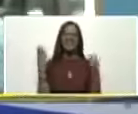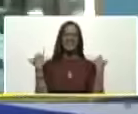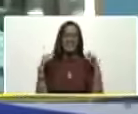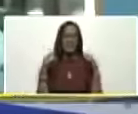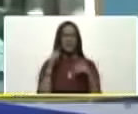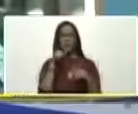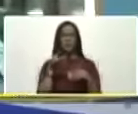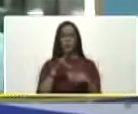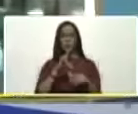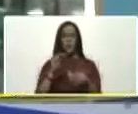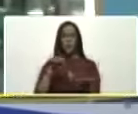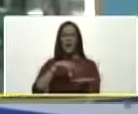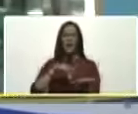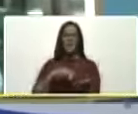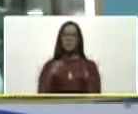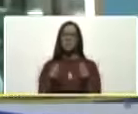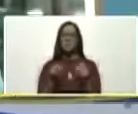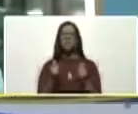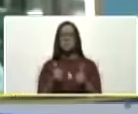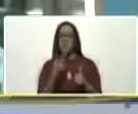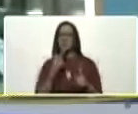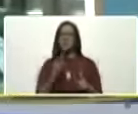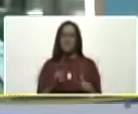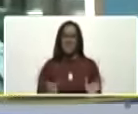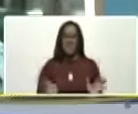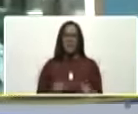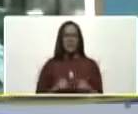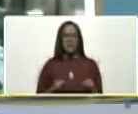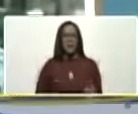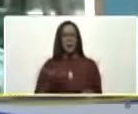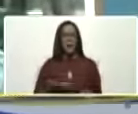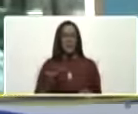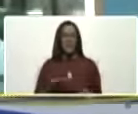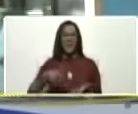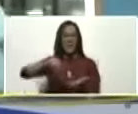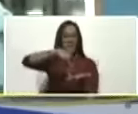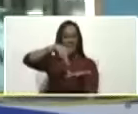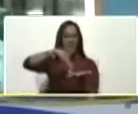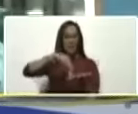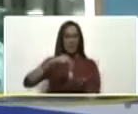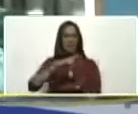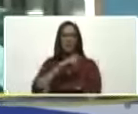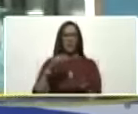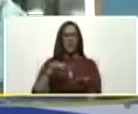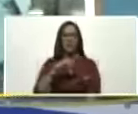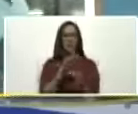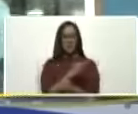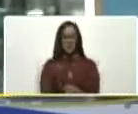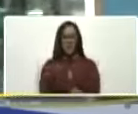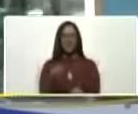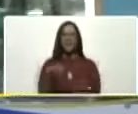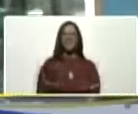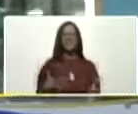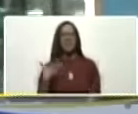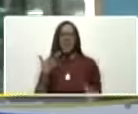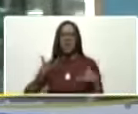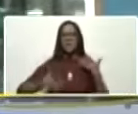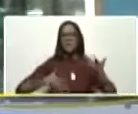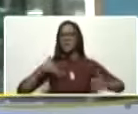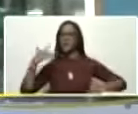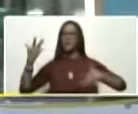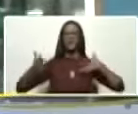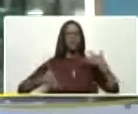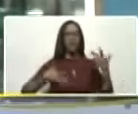tú no bailes muy bien, me decían. Pero lo más importante de bailar no es bailar tan bien, es gozar,